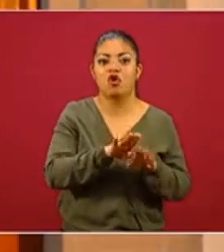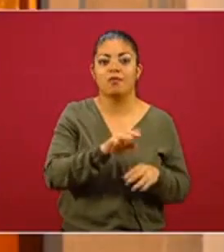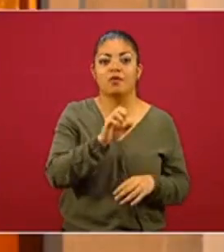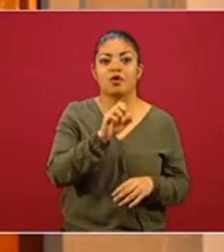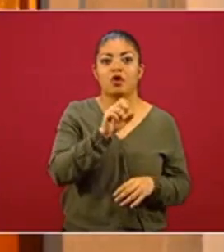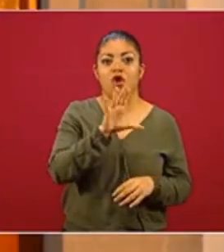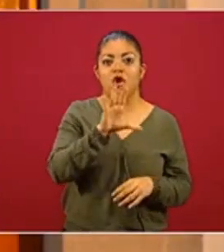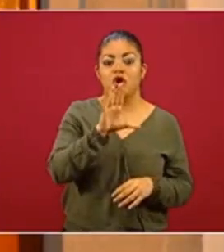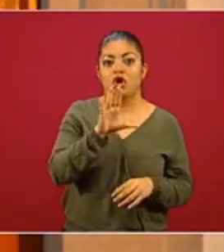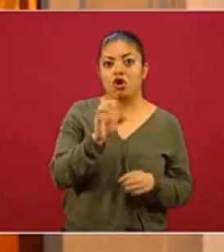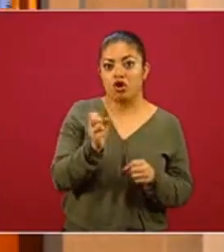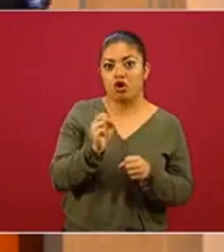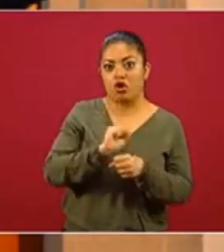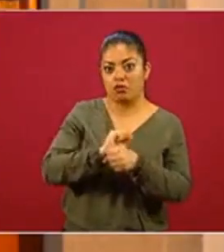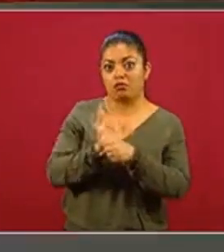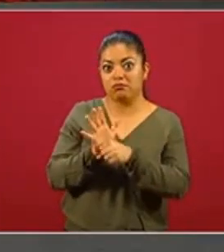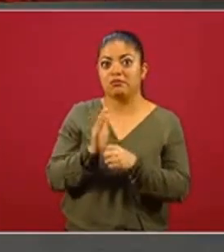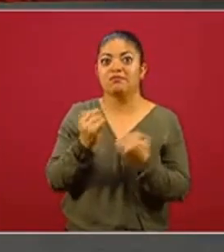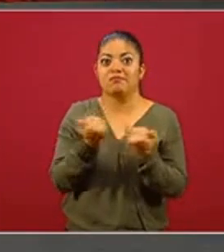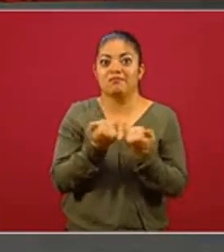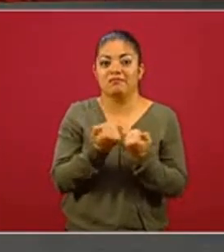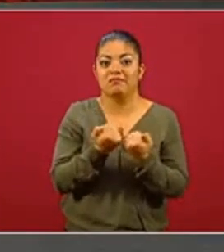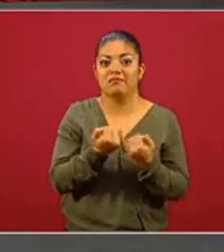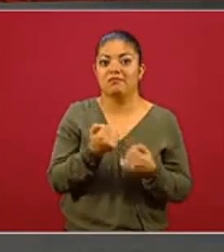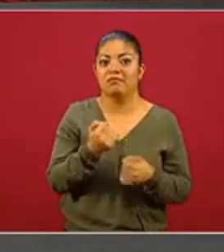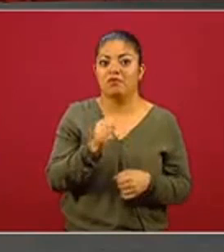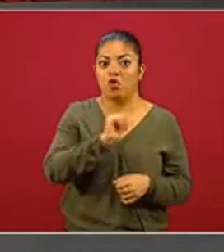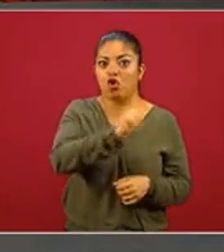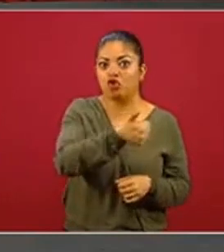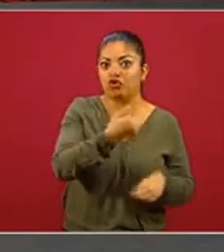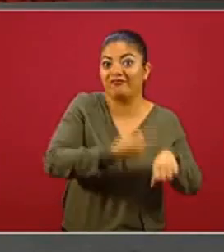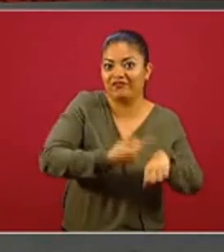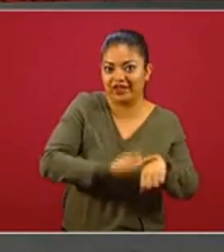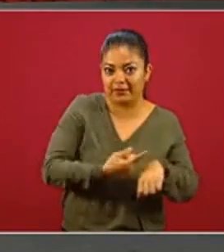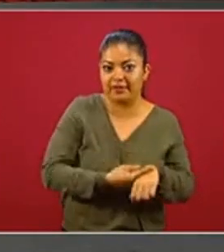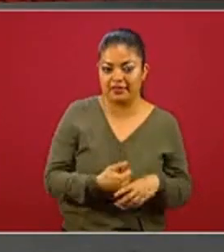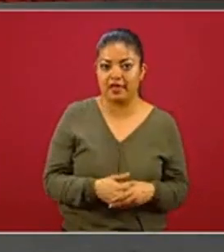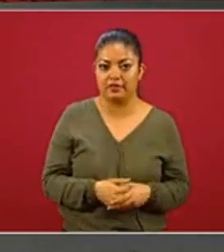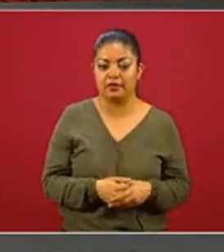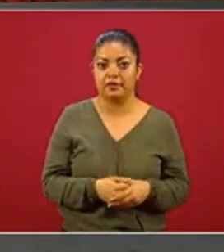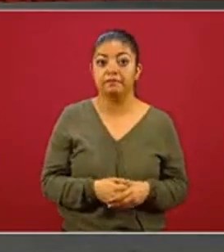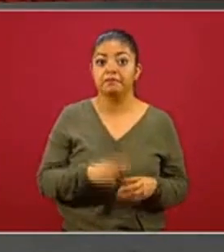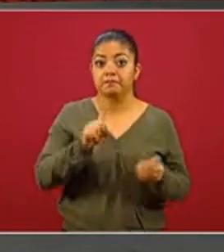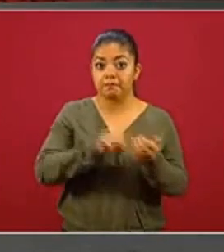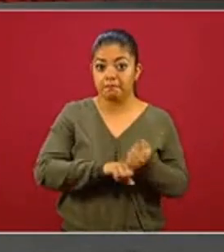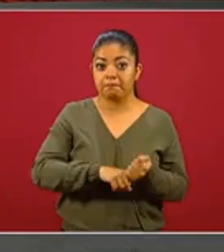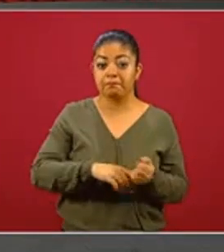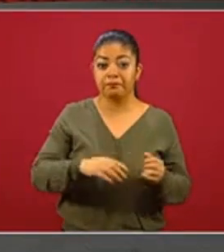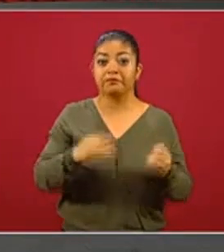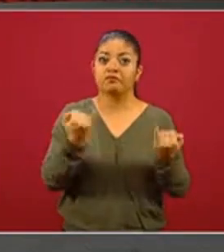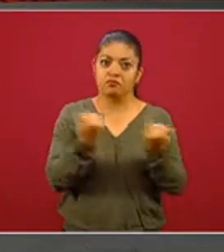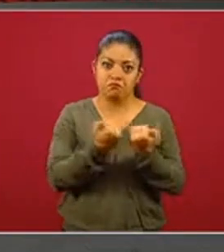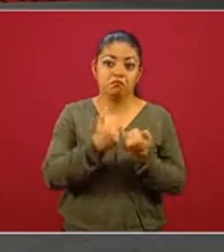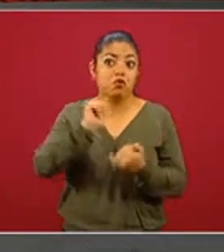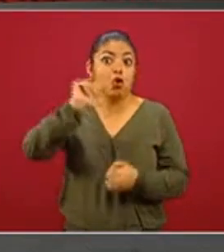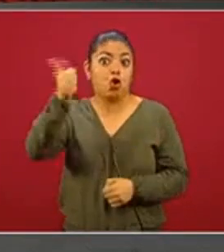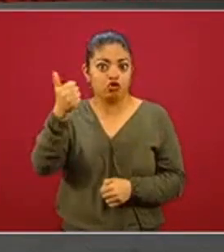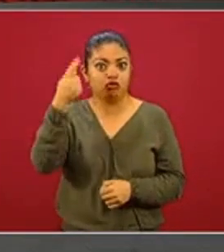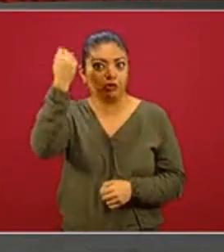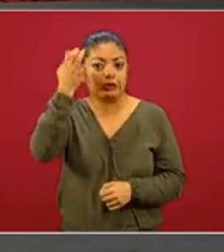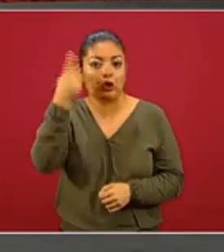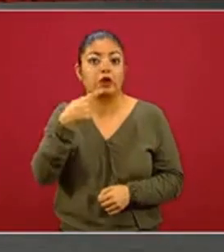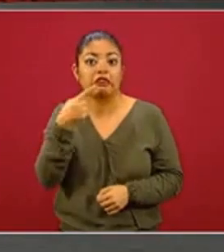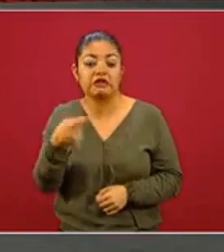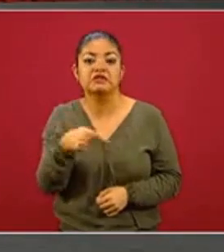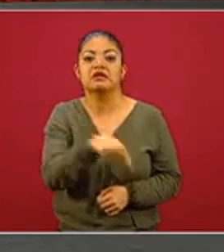SARS-CoV-2 y otros patógenos. La otra teoría es que el sistema inmunológico, por supuesto, en el